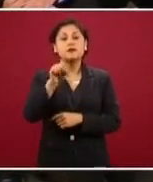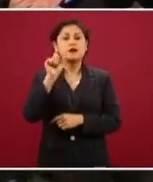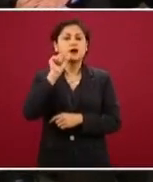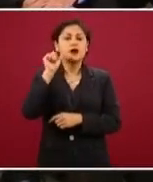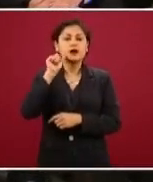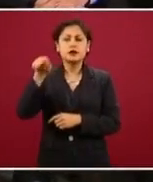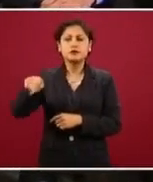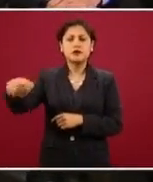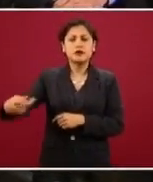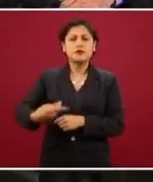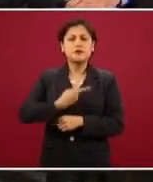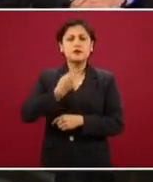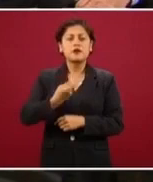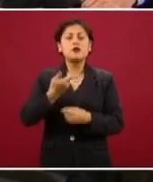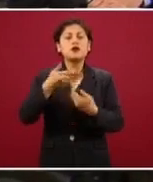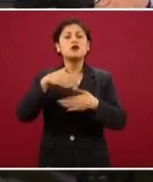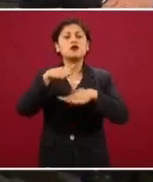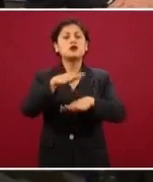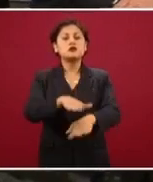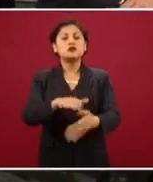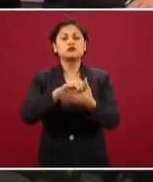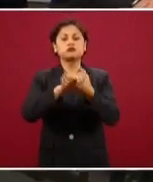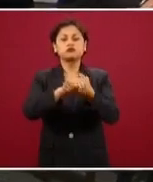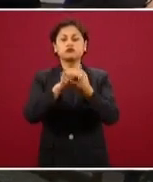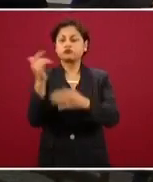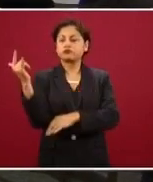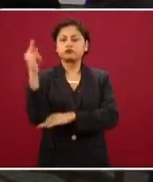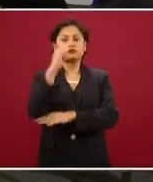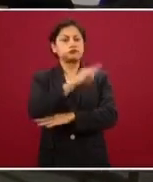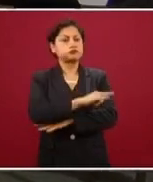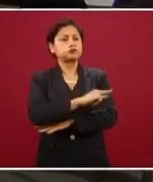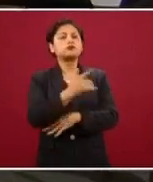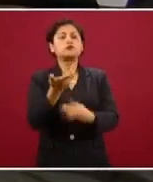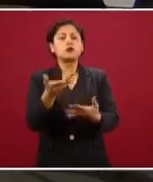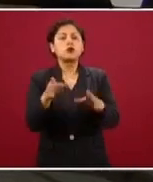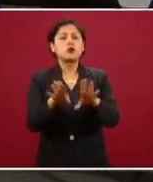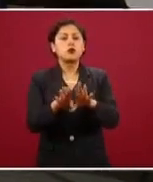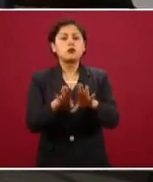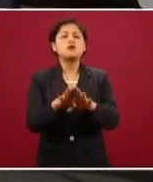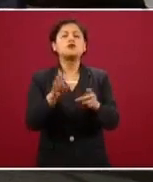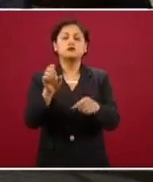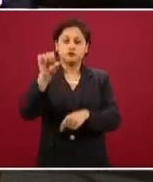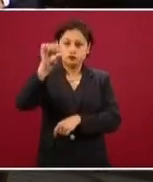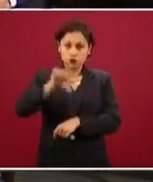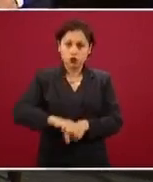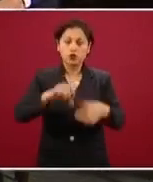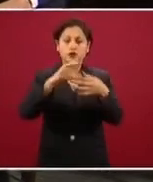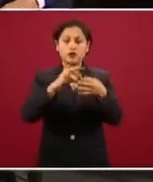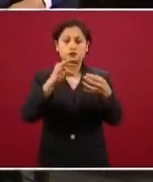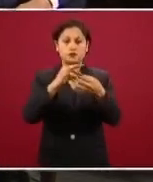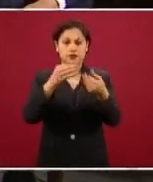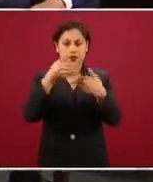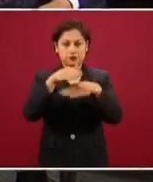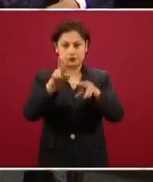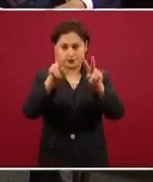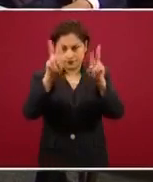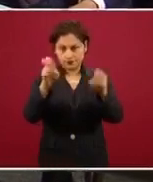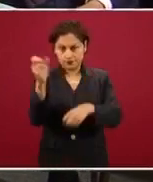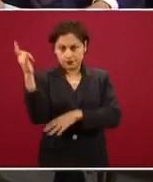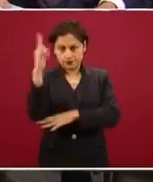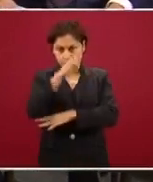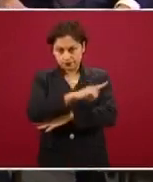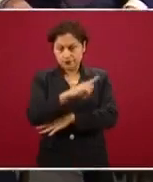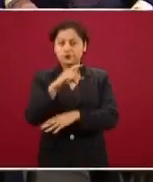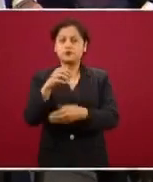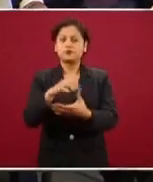avión presidencial y vamos a informar también sobre lo de la rifa del avión presidencial, porque